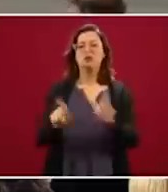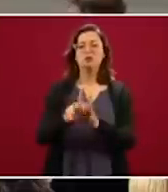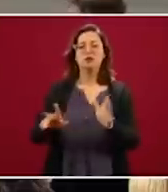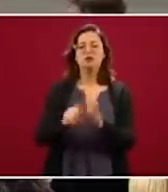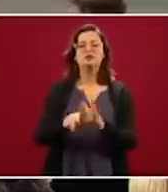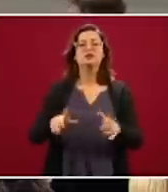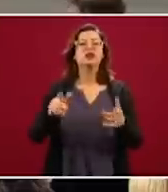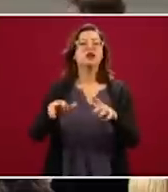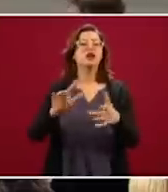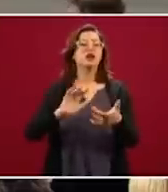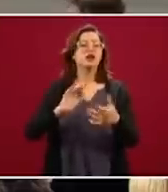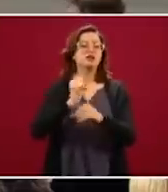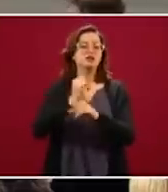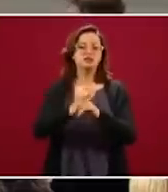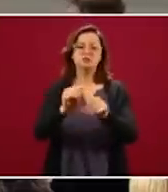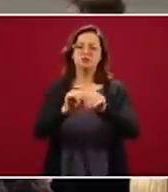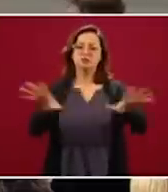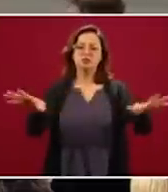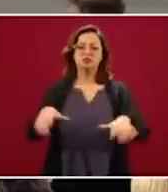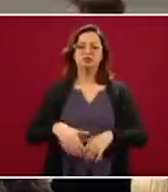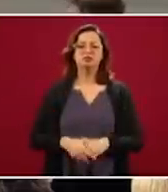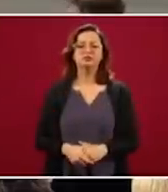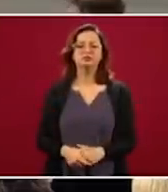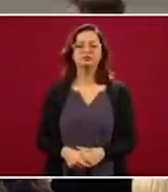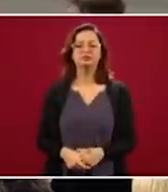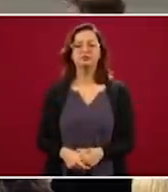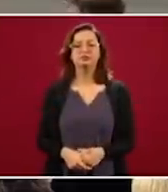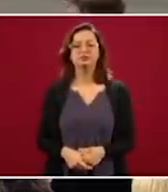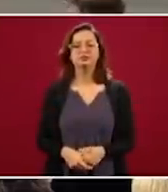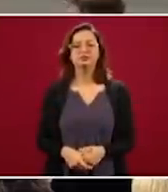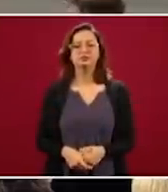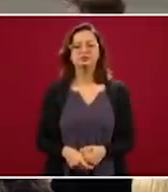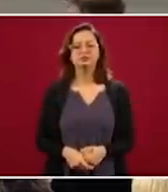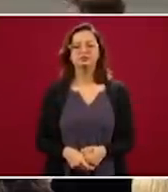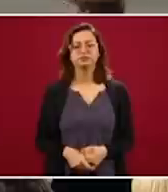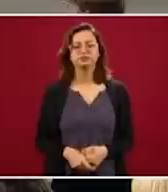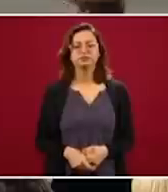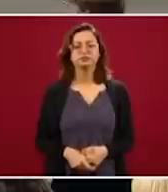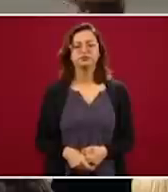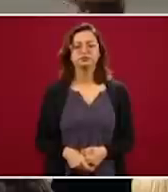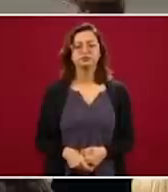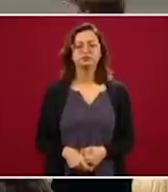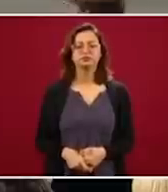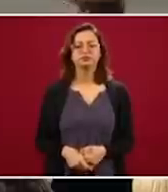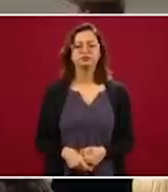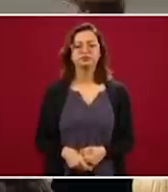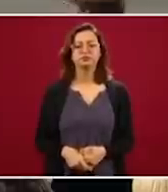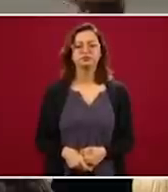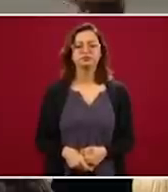a través de las redes se van a dar a conocer.